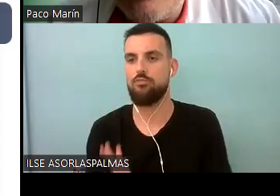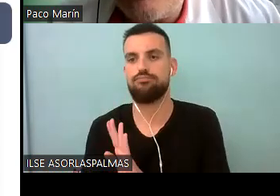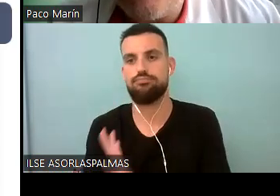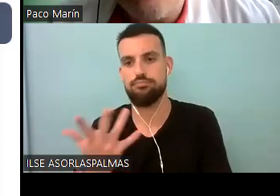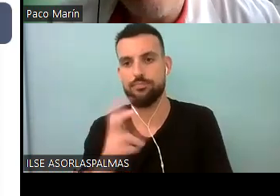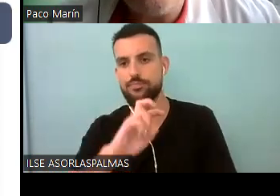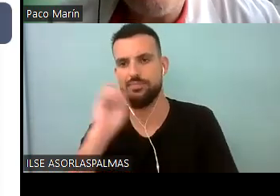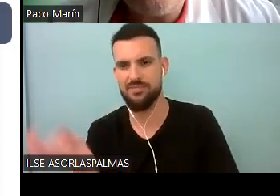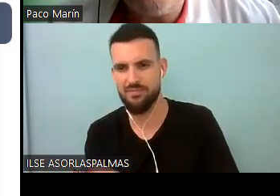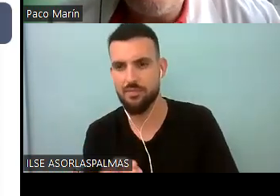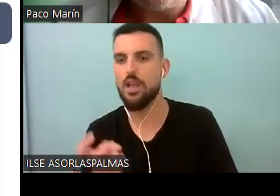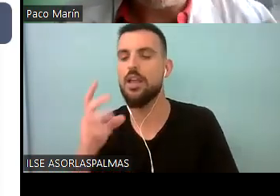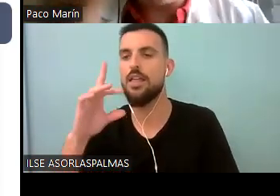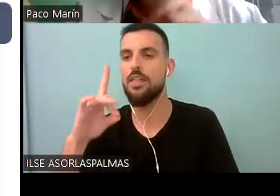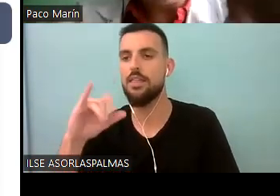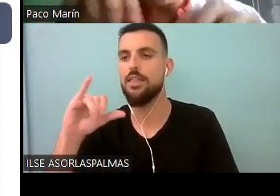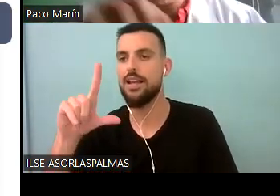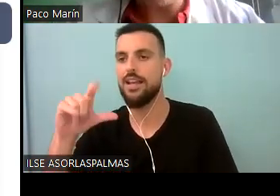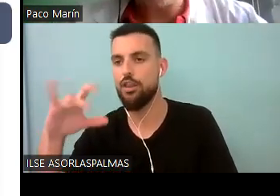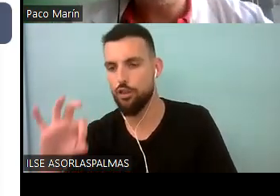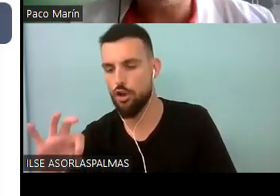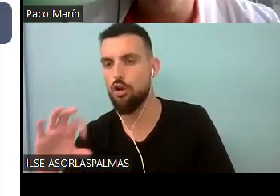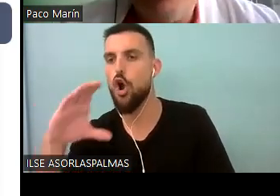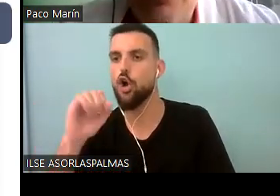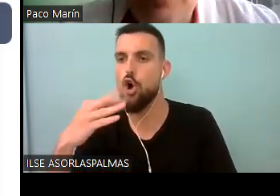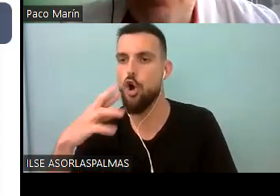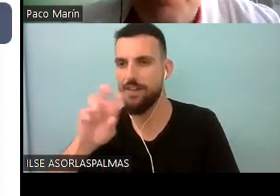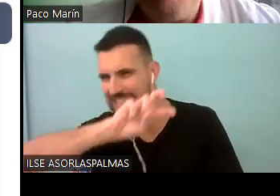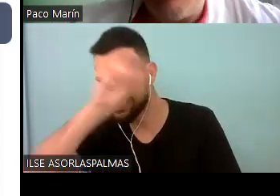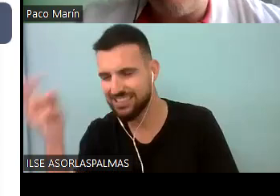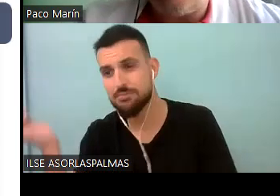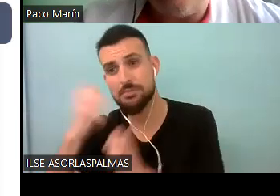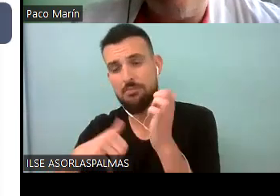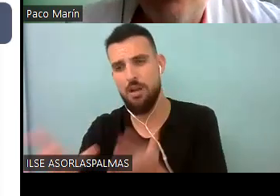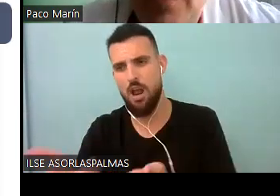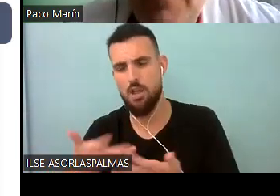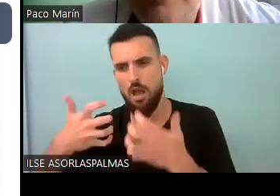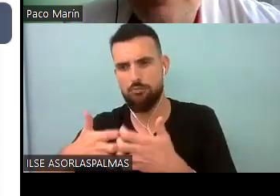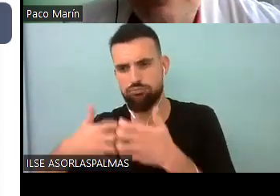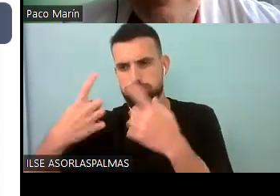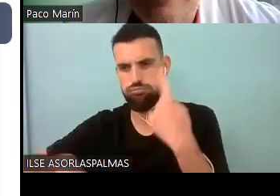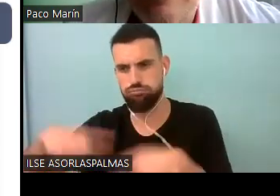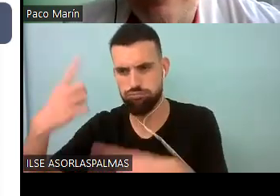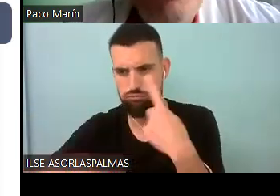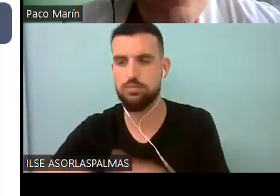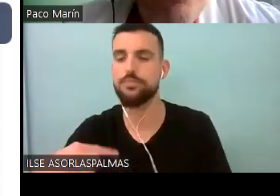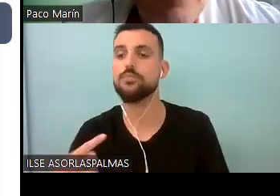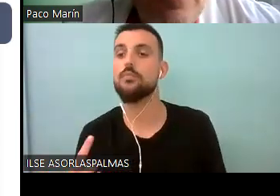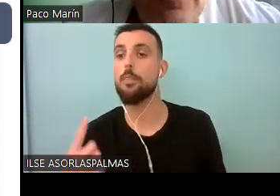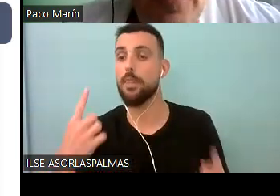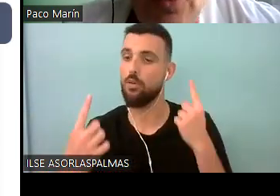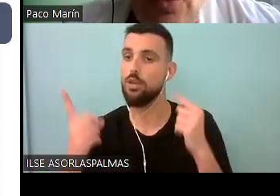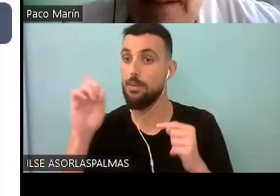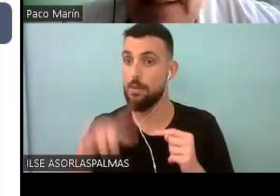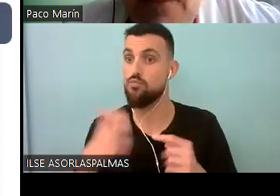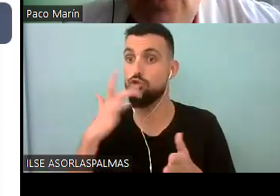el manganeso, el cobre o el silicio que están implicados en diferentes procesos metabólicos. Varios de ellos, como sabéis, están implicados, por ejemplo, en